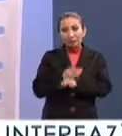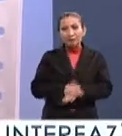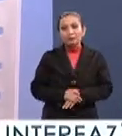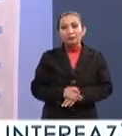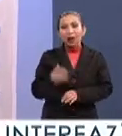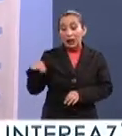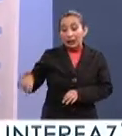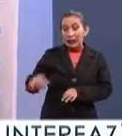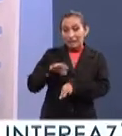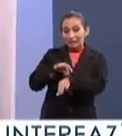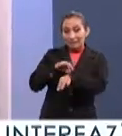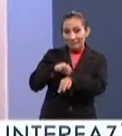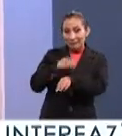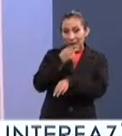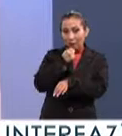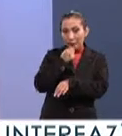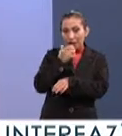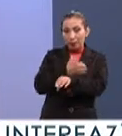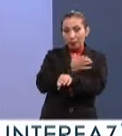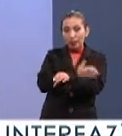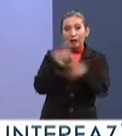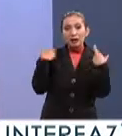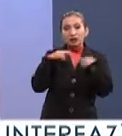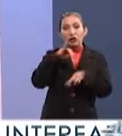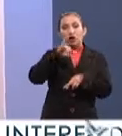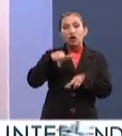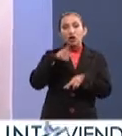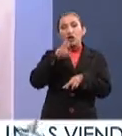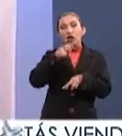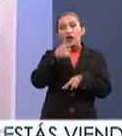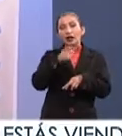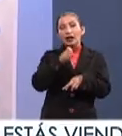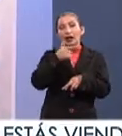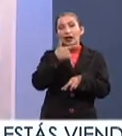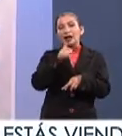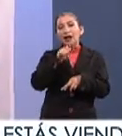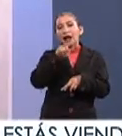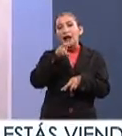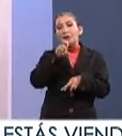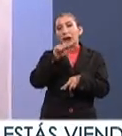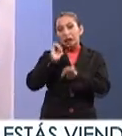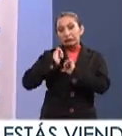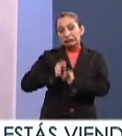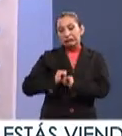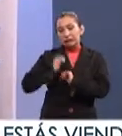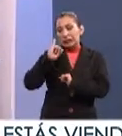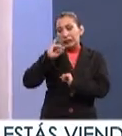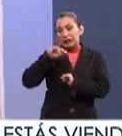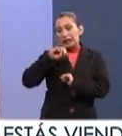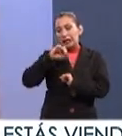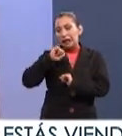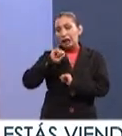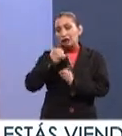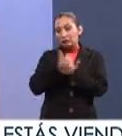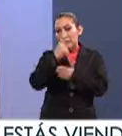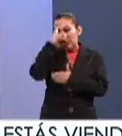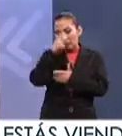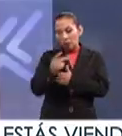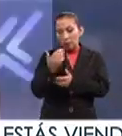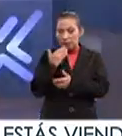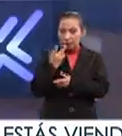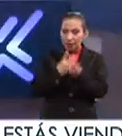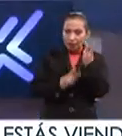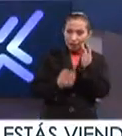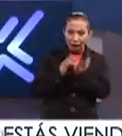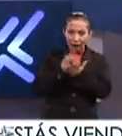pantalla, pero ahora está aquí en vivo en el estudio, nos acompaña el maestro Jorge Galván Romero, él es delegado del INEA en la Ciudad de México. Muy buenos días, Jorge,